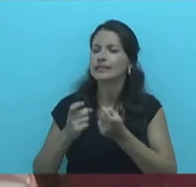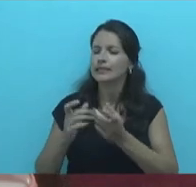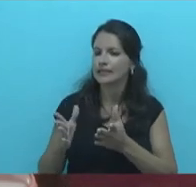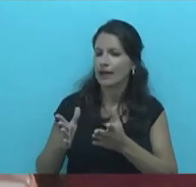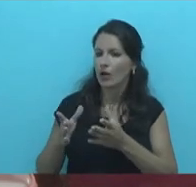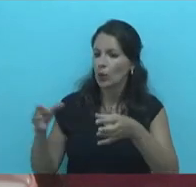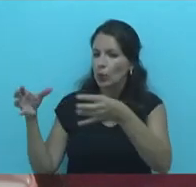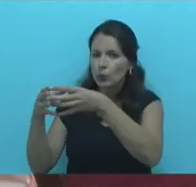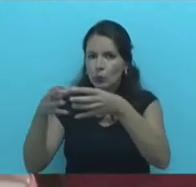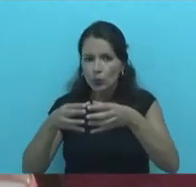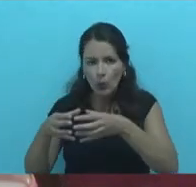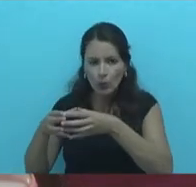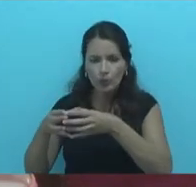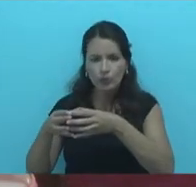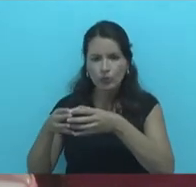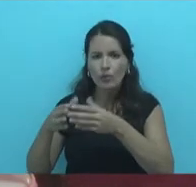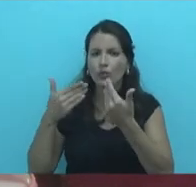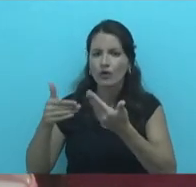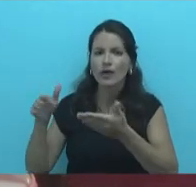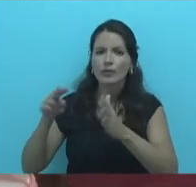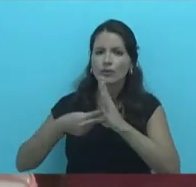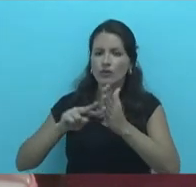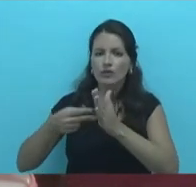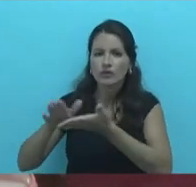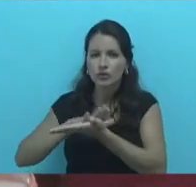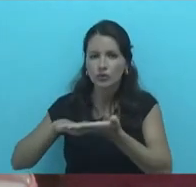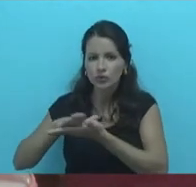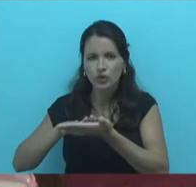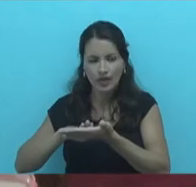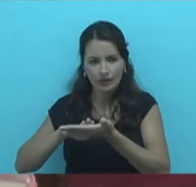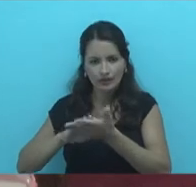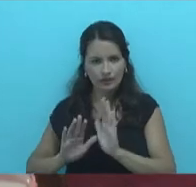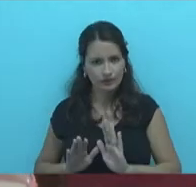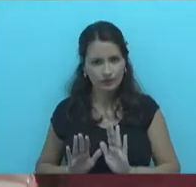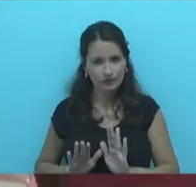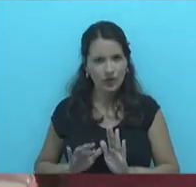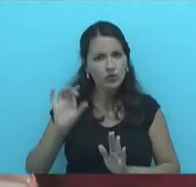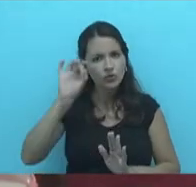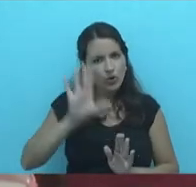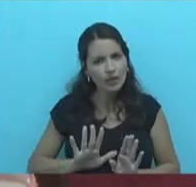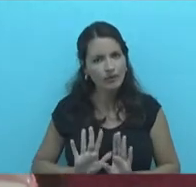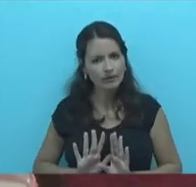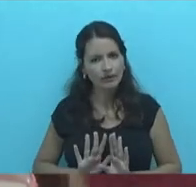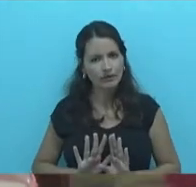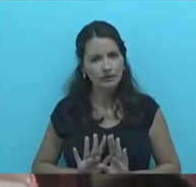arbitrales para solucionar el problema. Y toda vez que se aplicó un